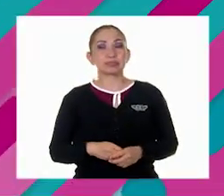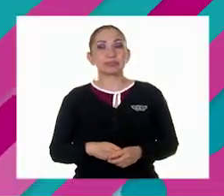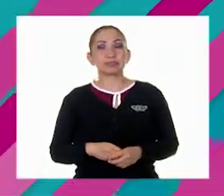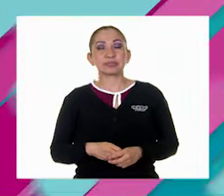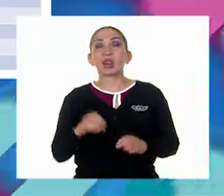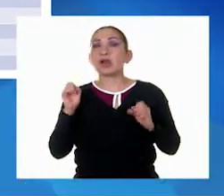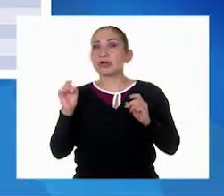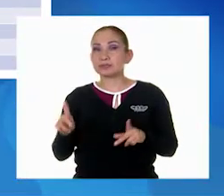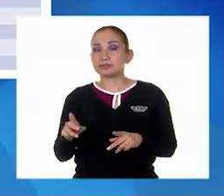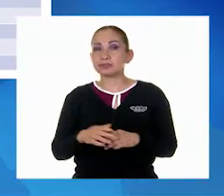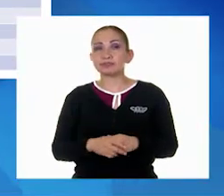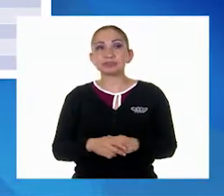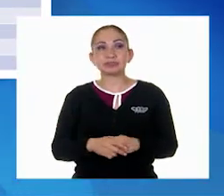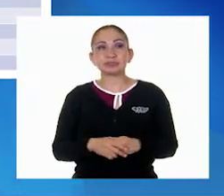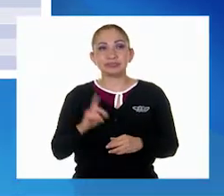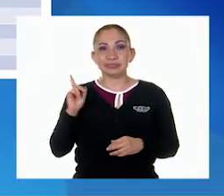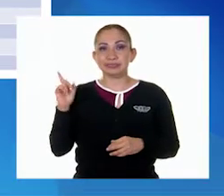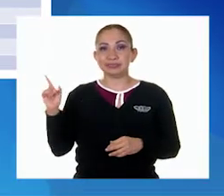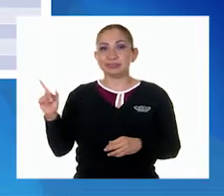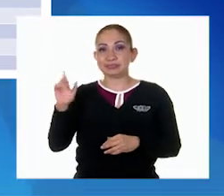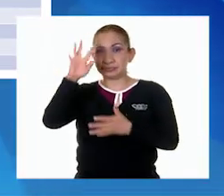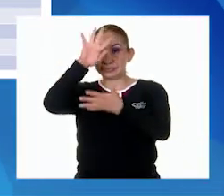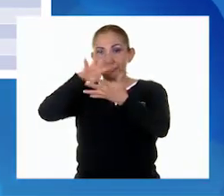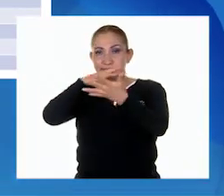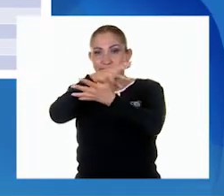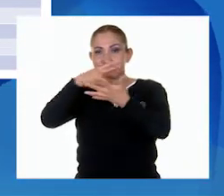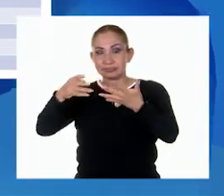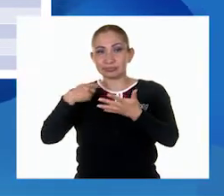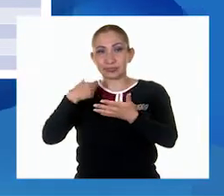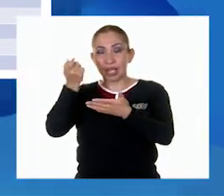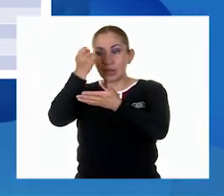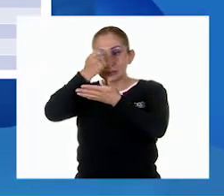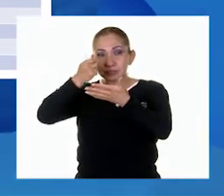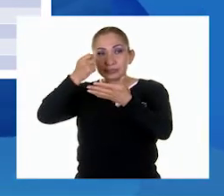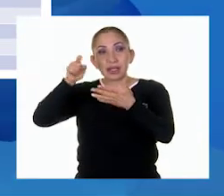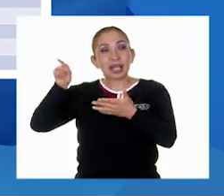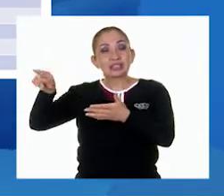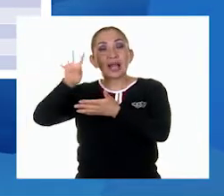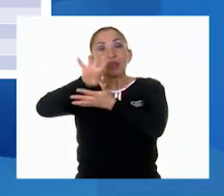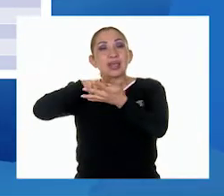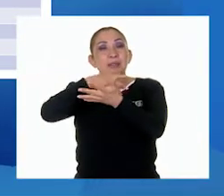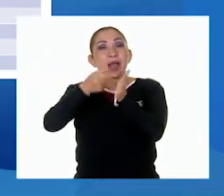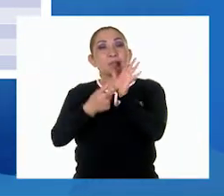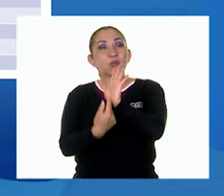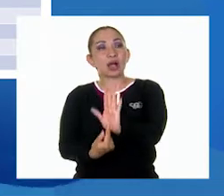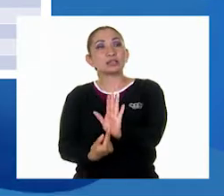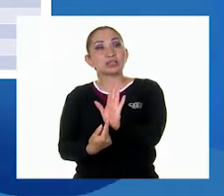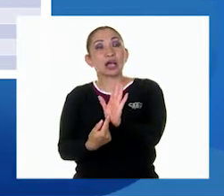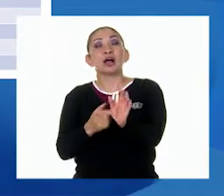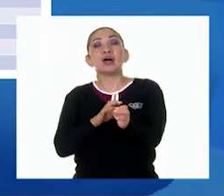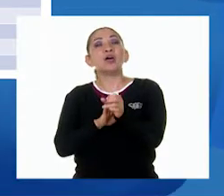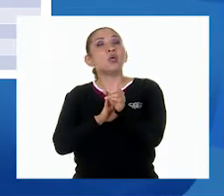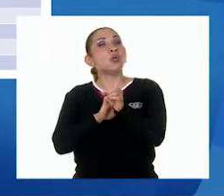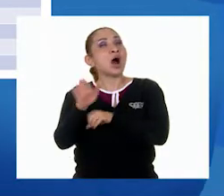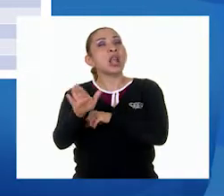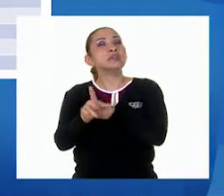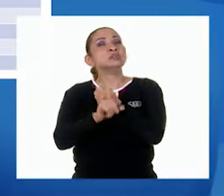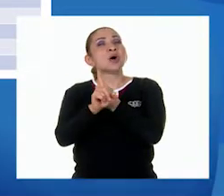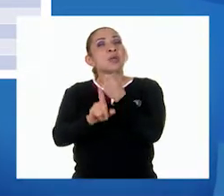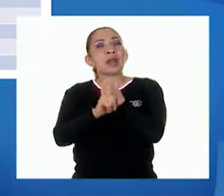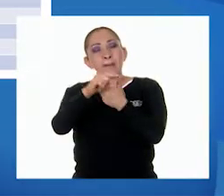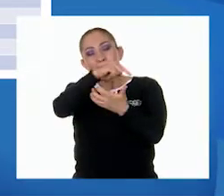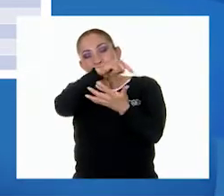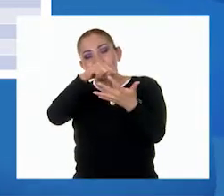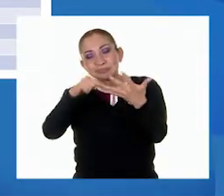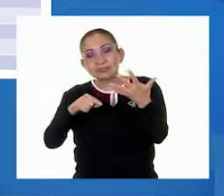bien. Aquí está nuestra tabla. Vamos a anotarla ahorita. Esta tabla nos muestra principalmente cuáles son